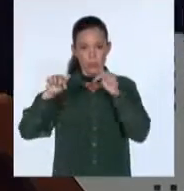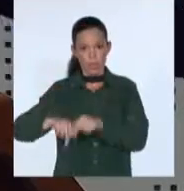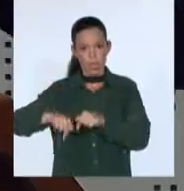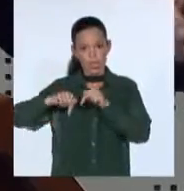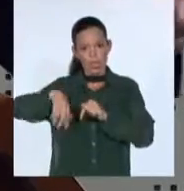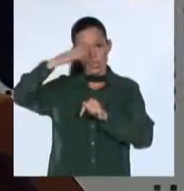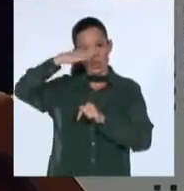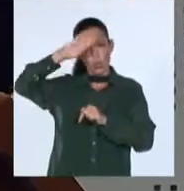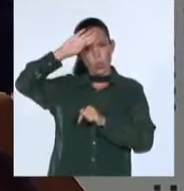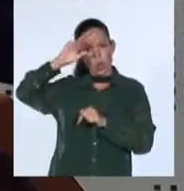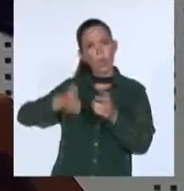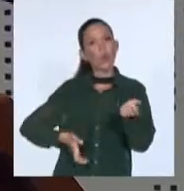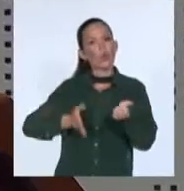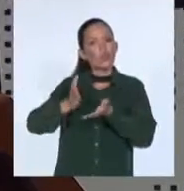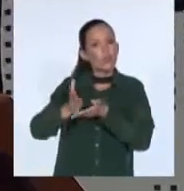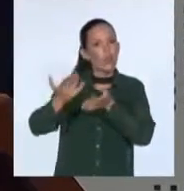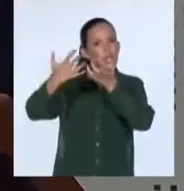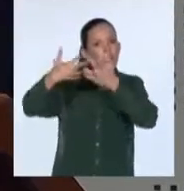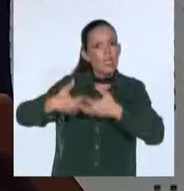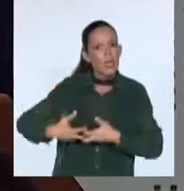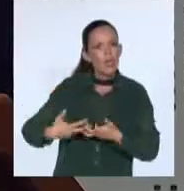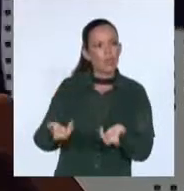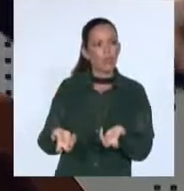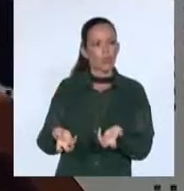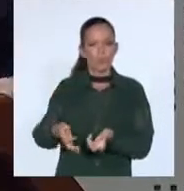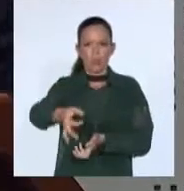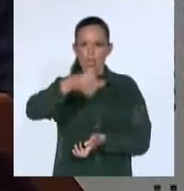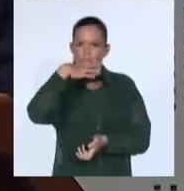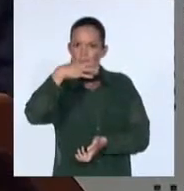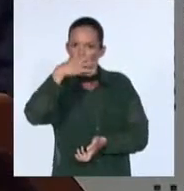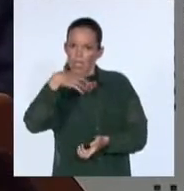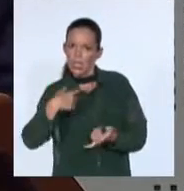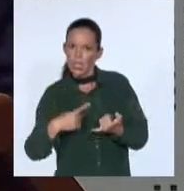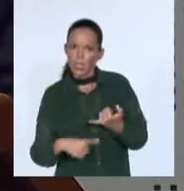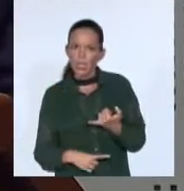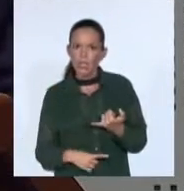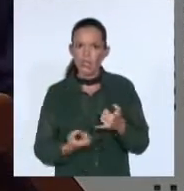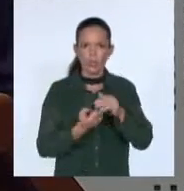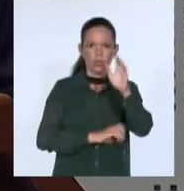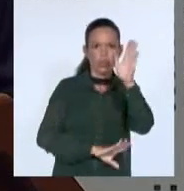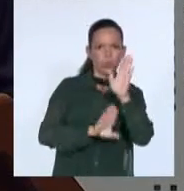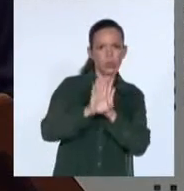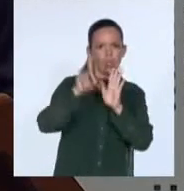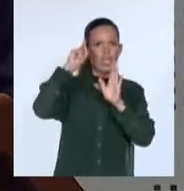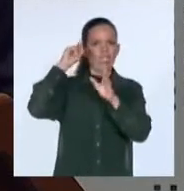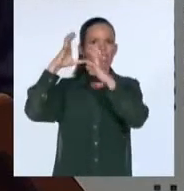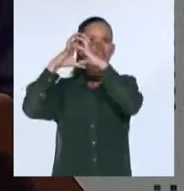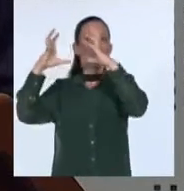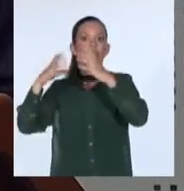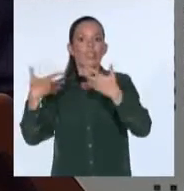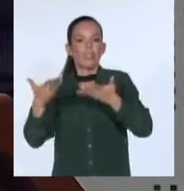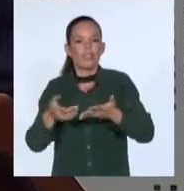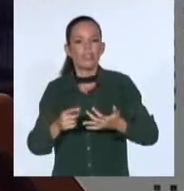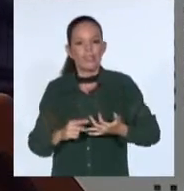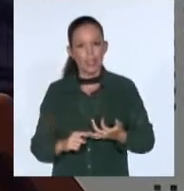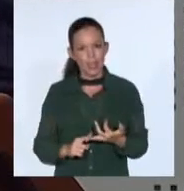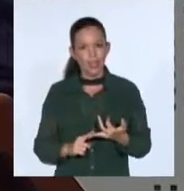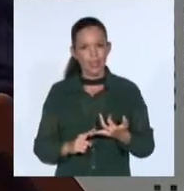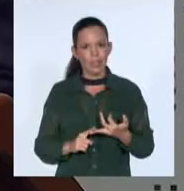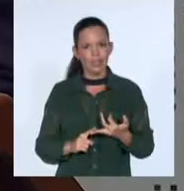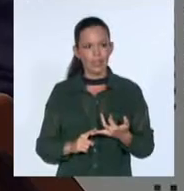han desarrollado ciencia, han desarrollado la vacuna del COVID en absoluta soledad y con mucho esfuerzo.